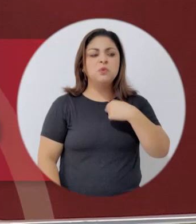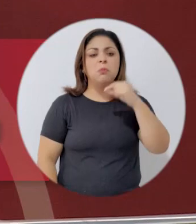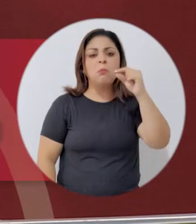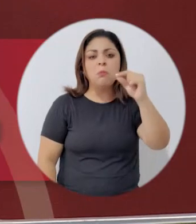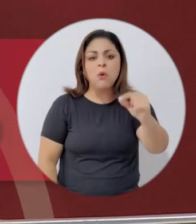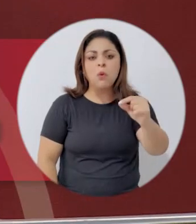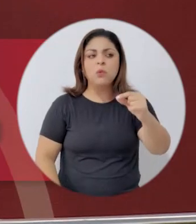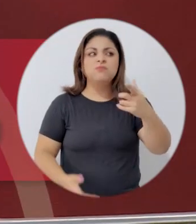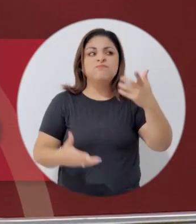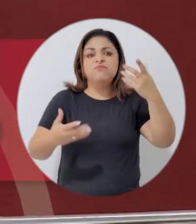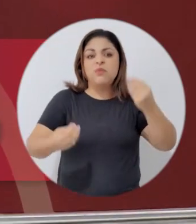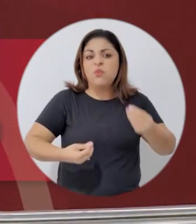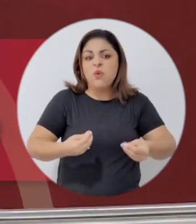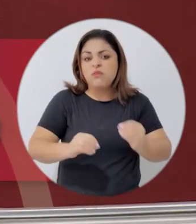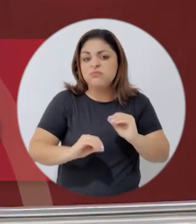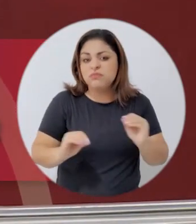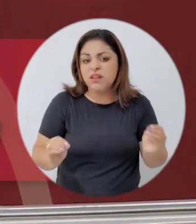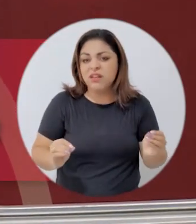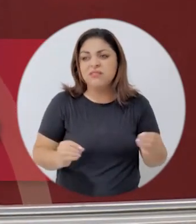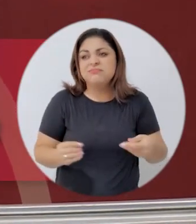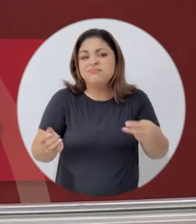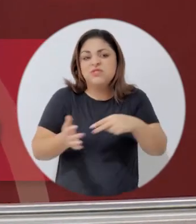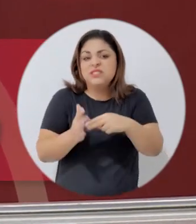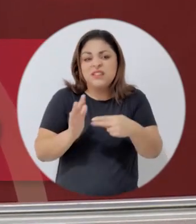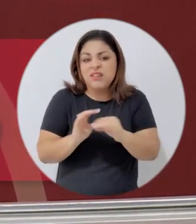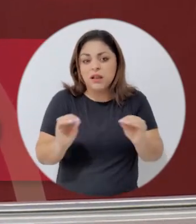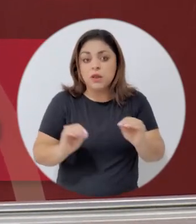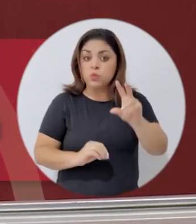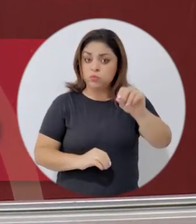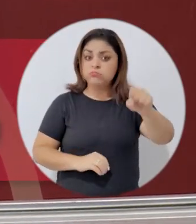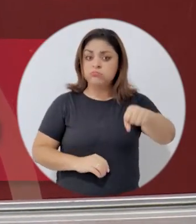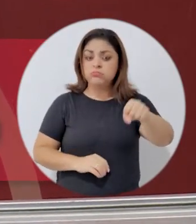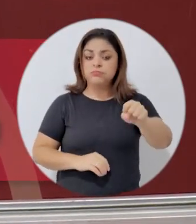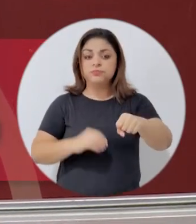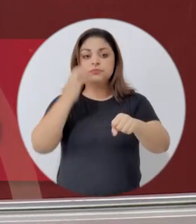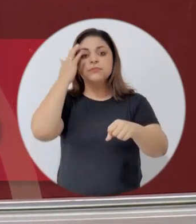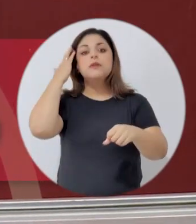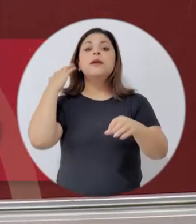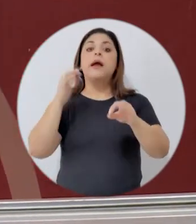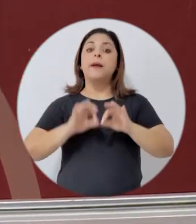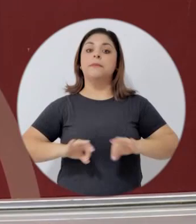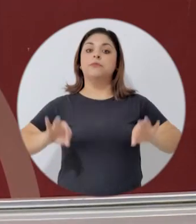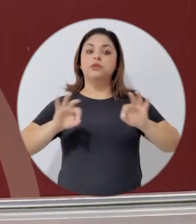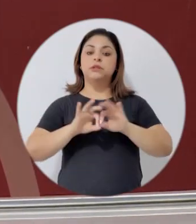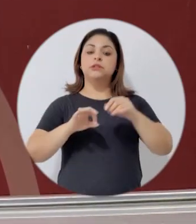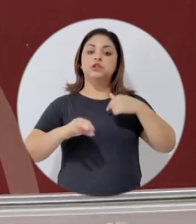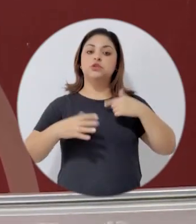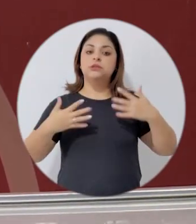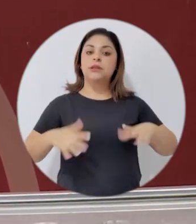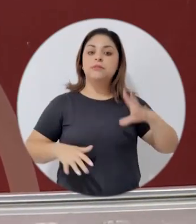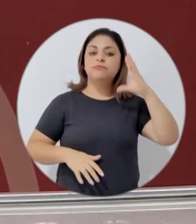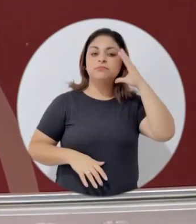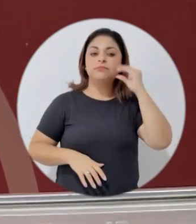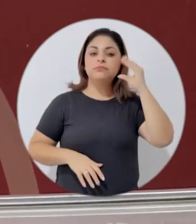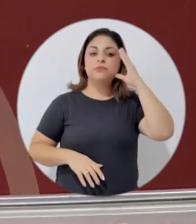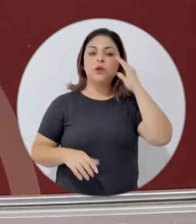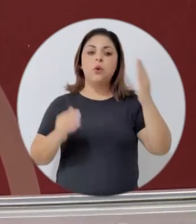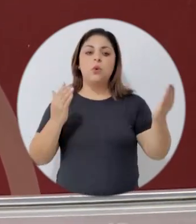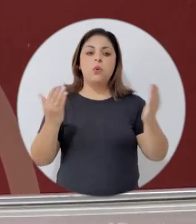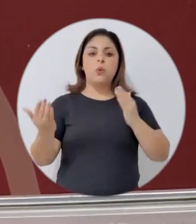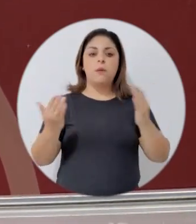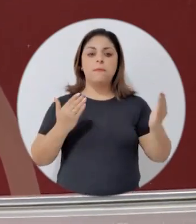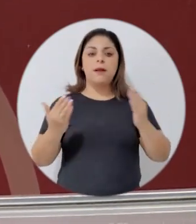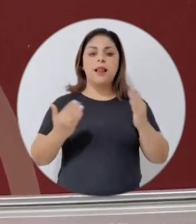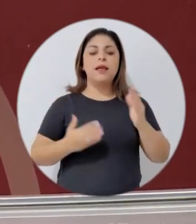ninguna iniciativa no es que deja de contar. Creo que algo muy importante, tuve la experiencia de comparar